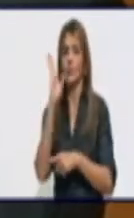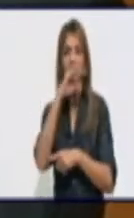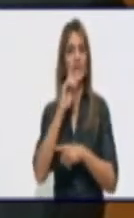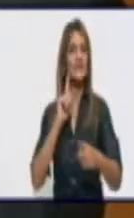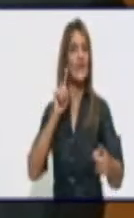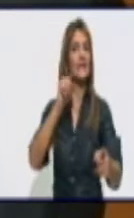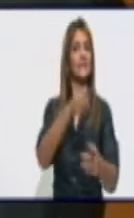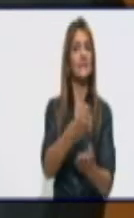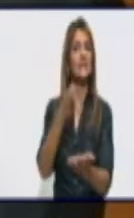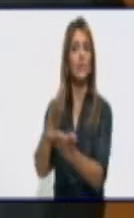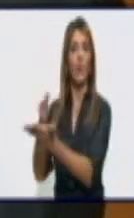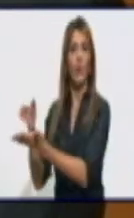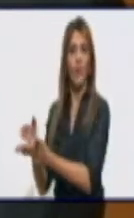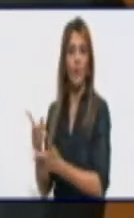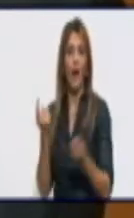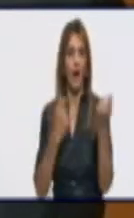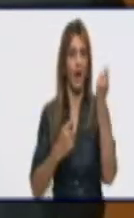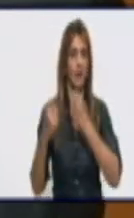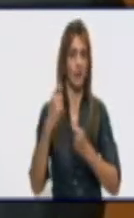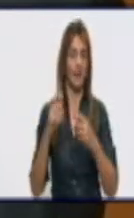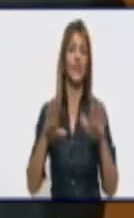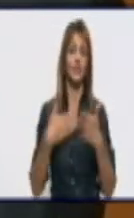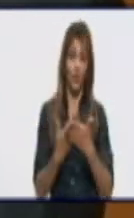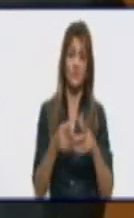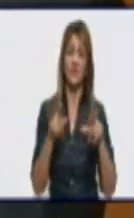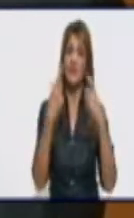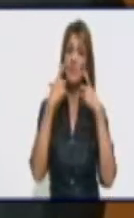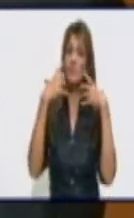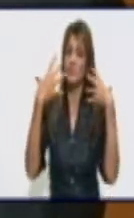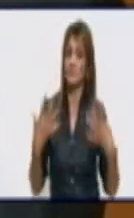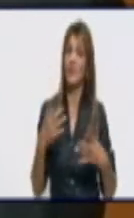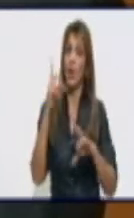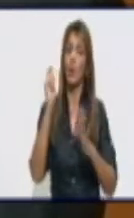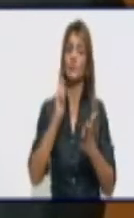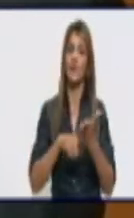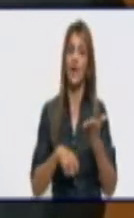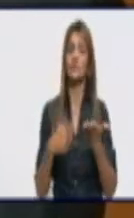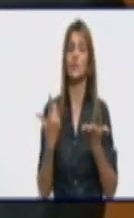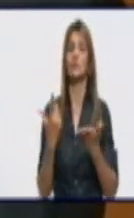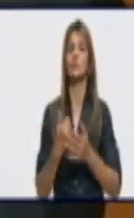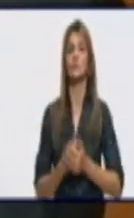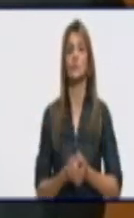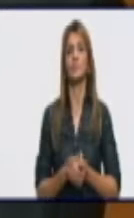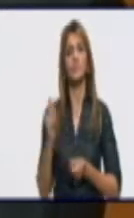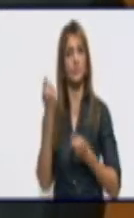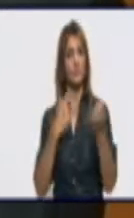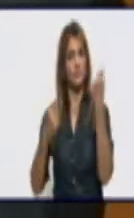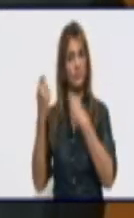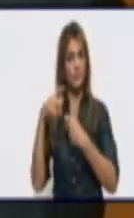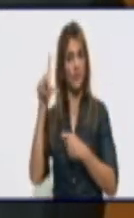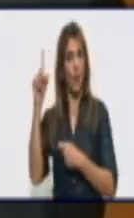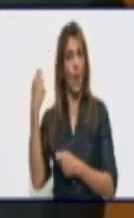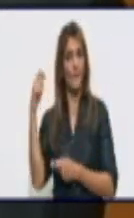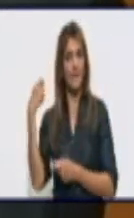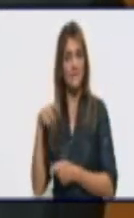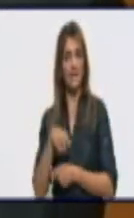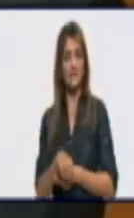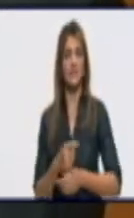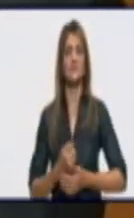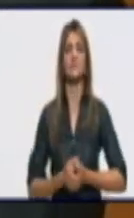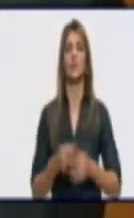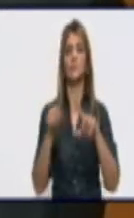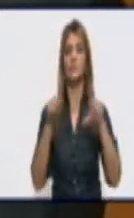es decisivo el contrato de la producción agropecuaria, que entre las 51 políticas se recalca